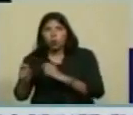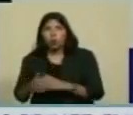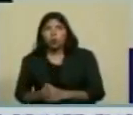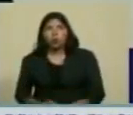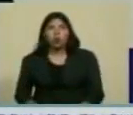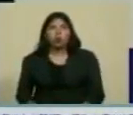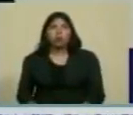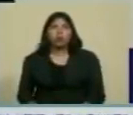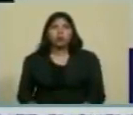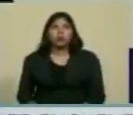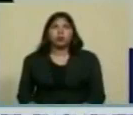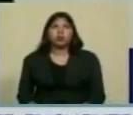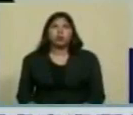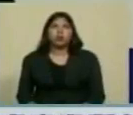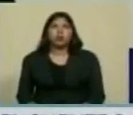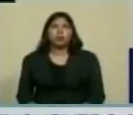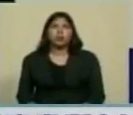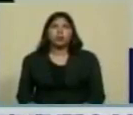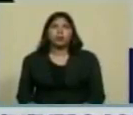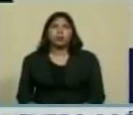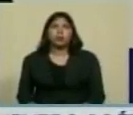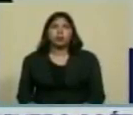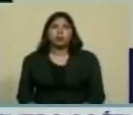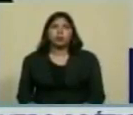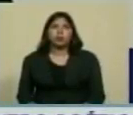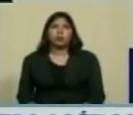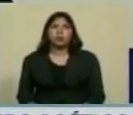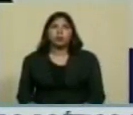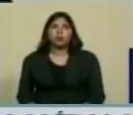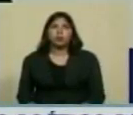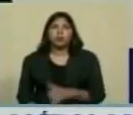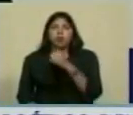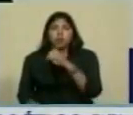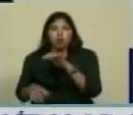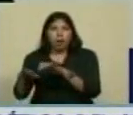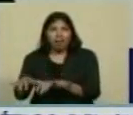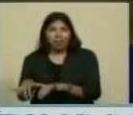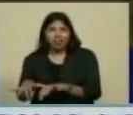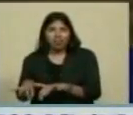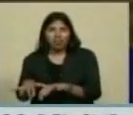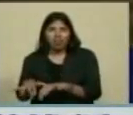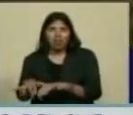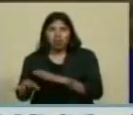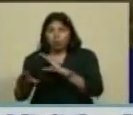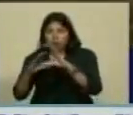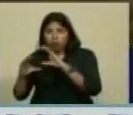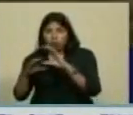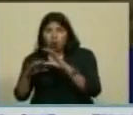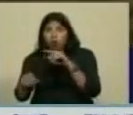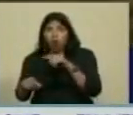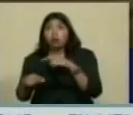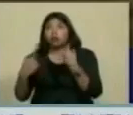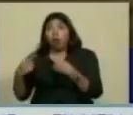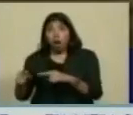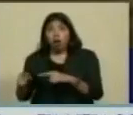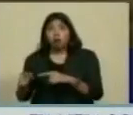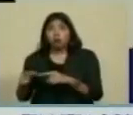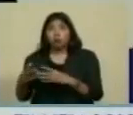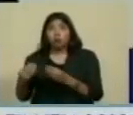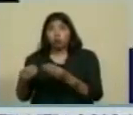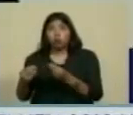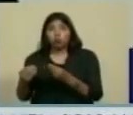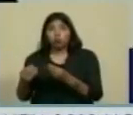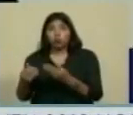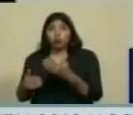Manuel, Gloria, que son del mundo del desarrollo de la informática y las telecomunicaciones. Nada más allí ya podemos decir